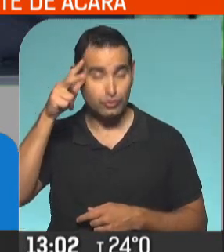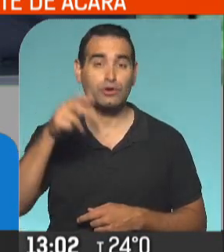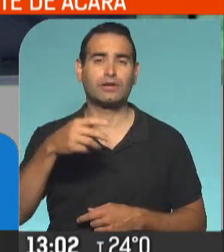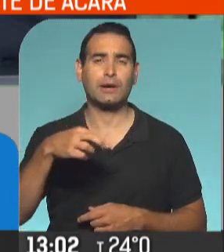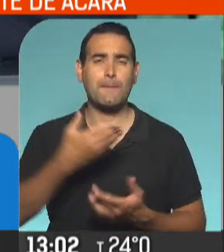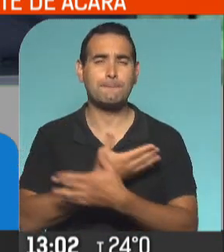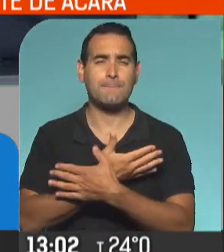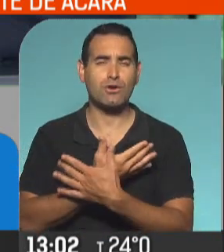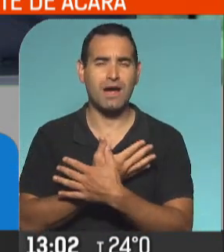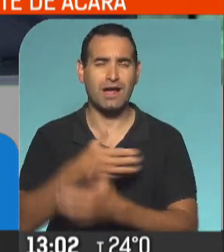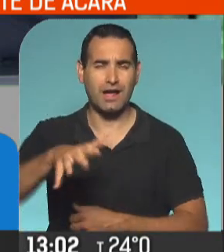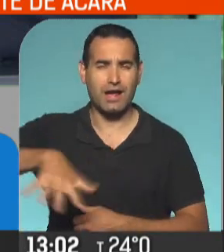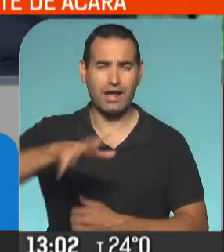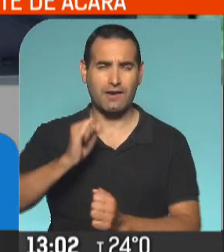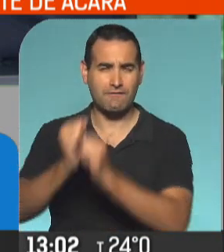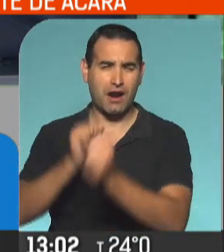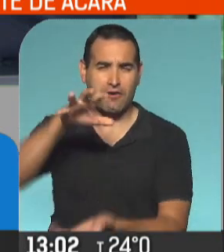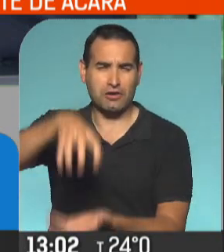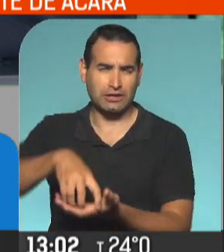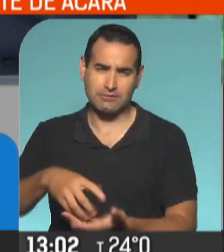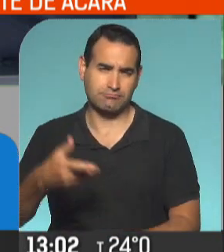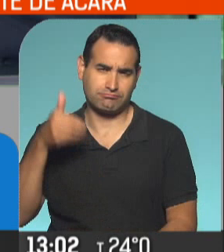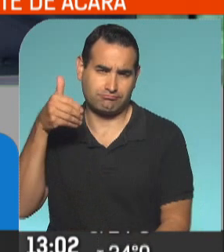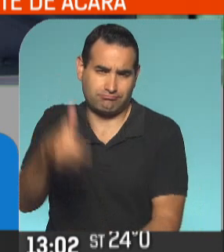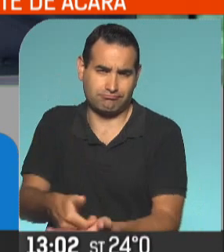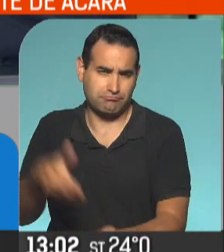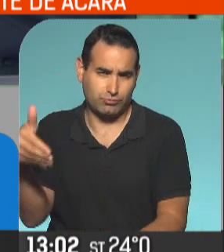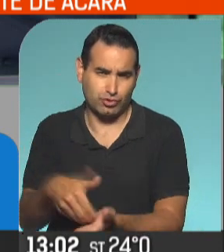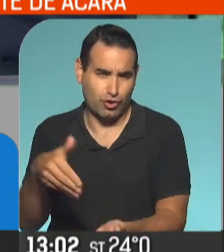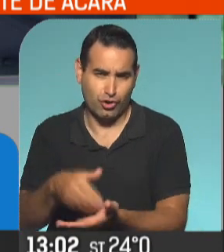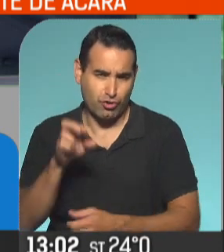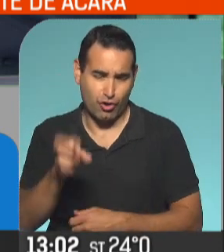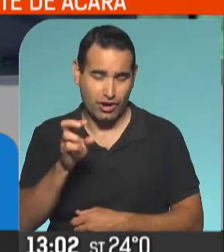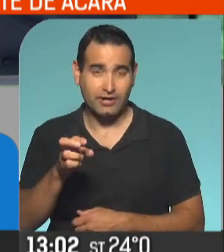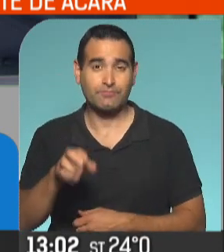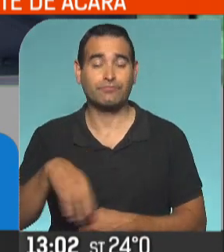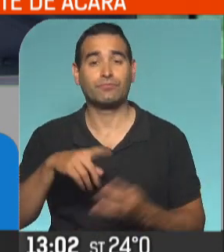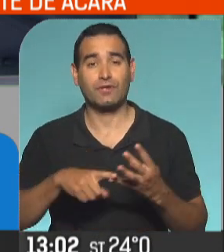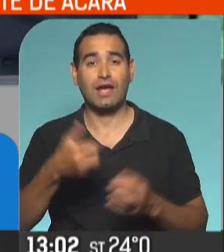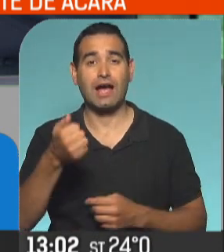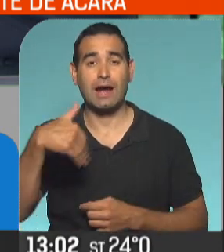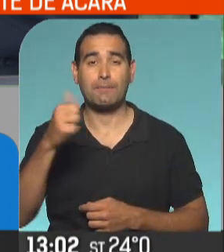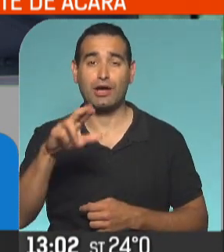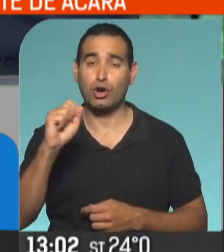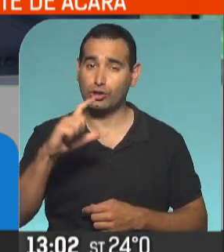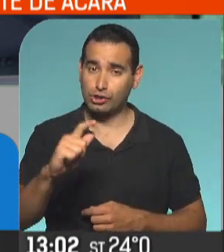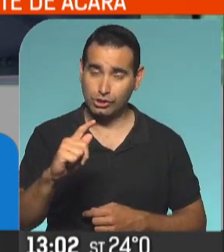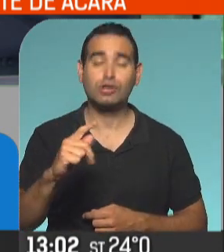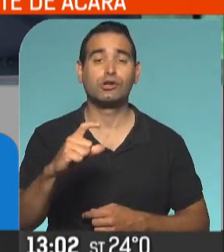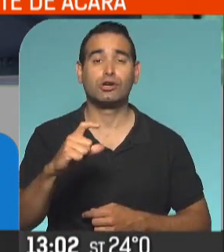una fábrica que han gastado muchos millones de dólares en ponerla bueno después viene la amarok que también